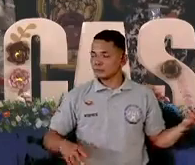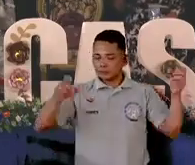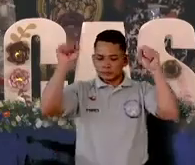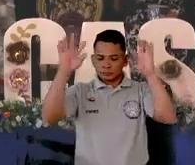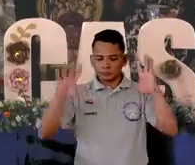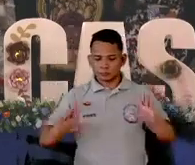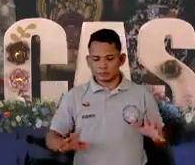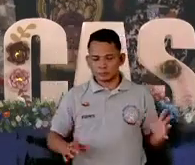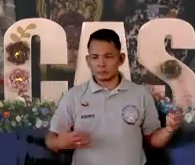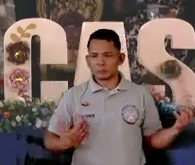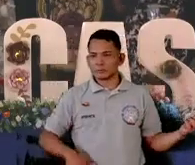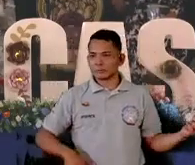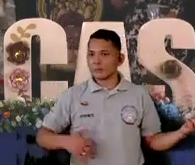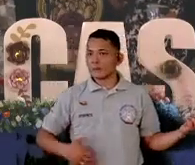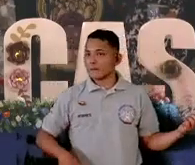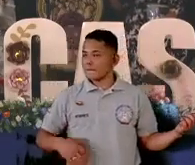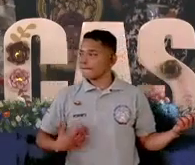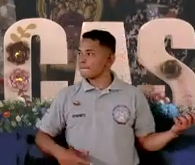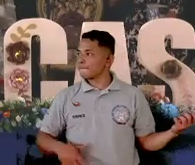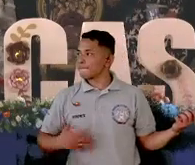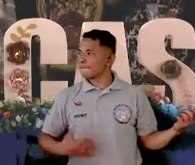Aleluya.